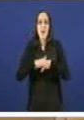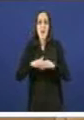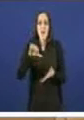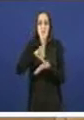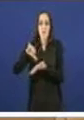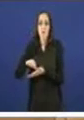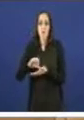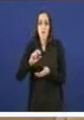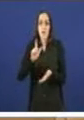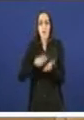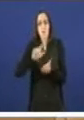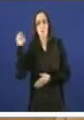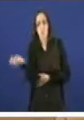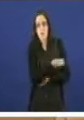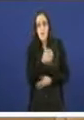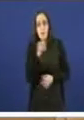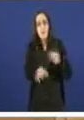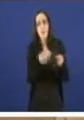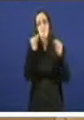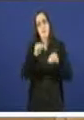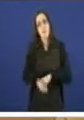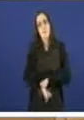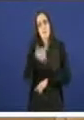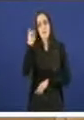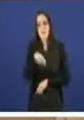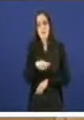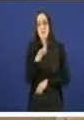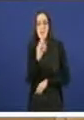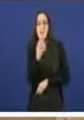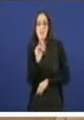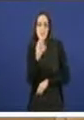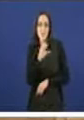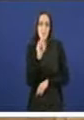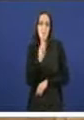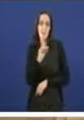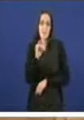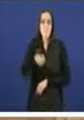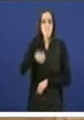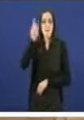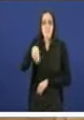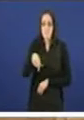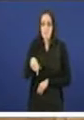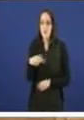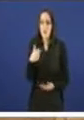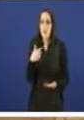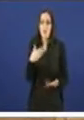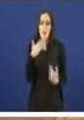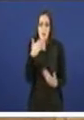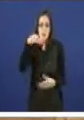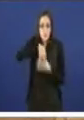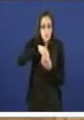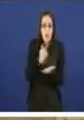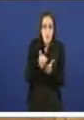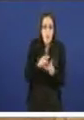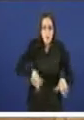formación profesional con máis ciclos formativos e máis PCPIs. Avanzamos na mellora do clima de convivencia nas aulas e tamén na consecución